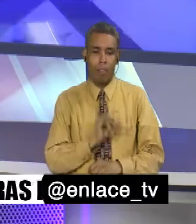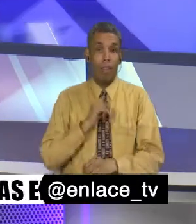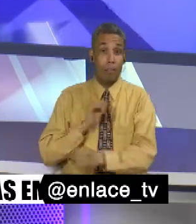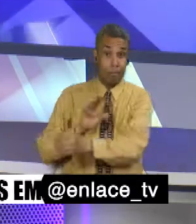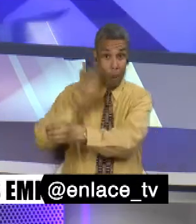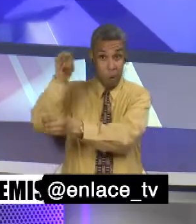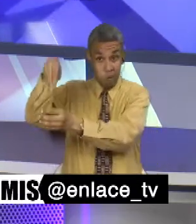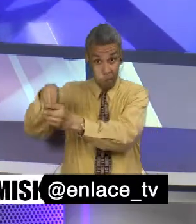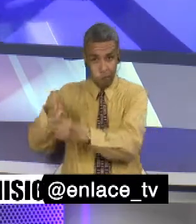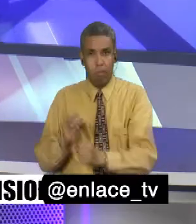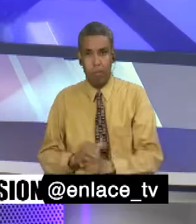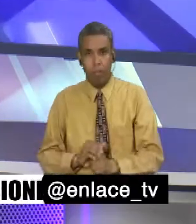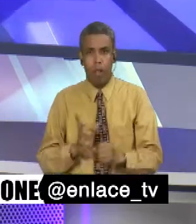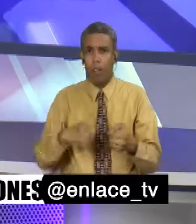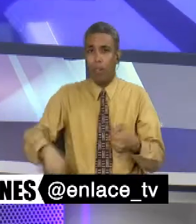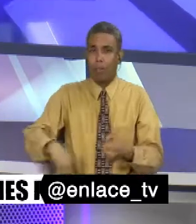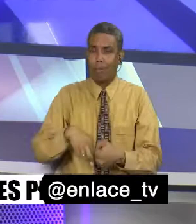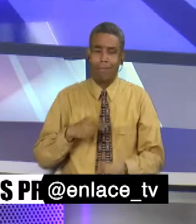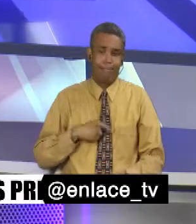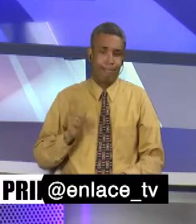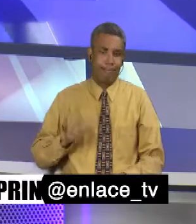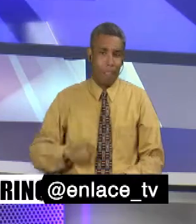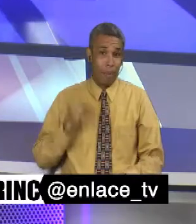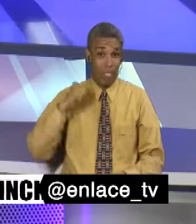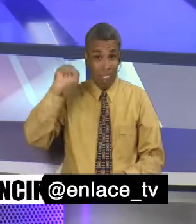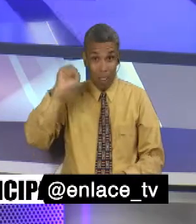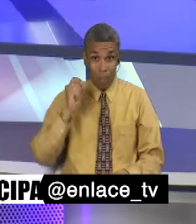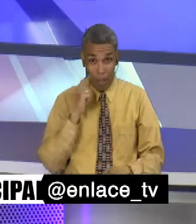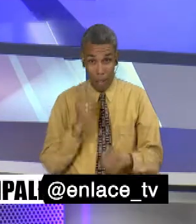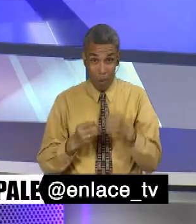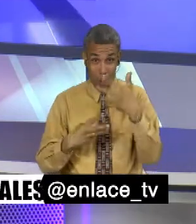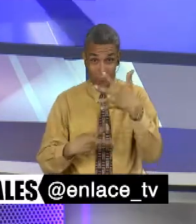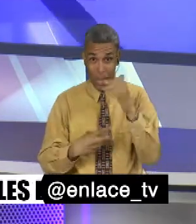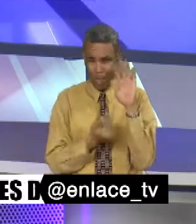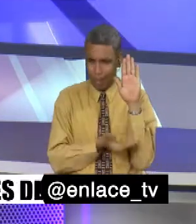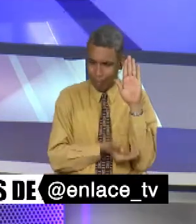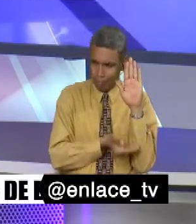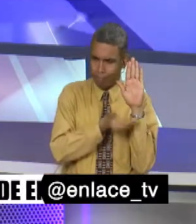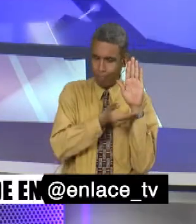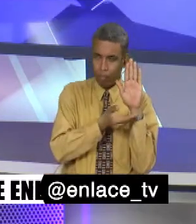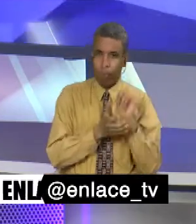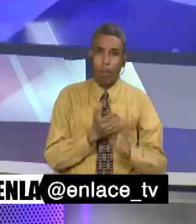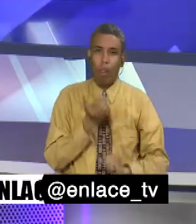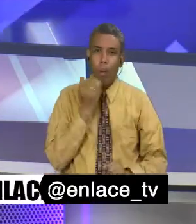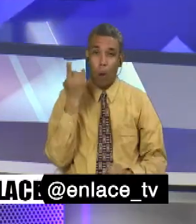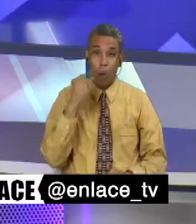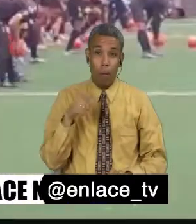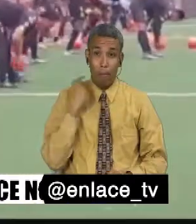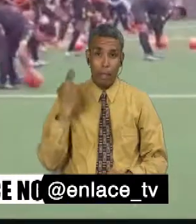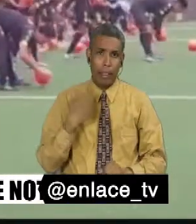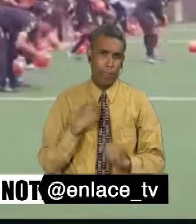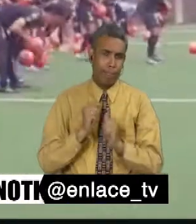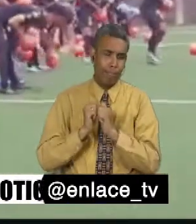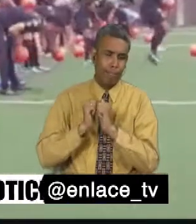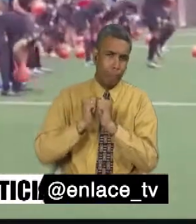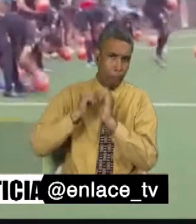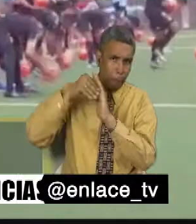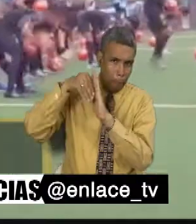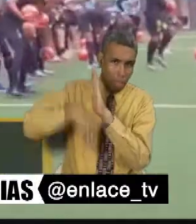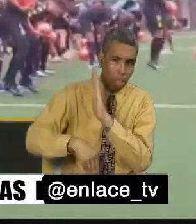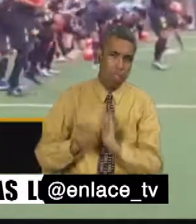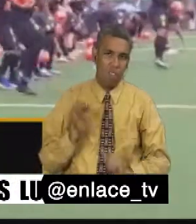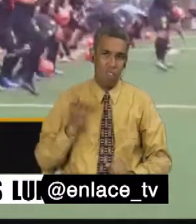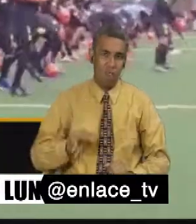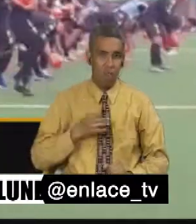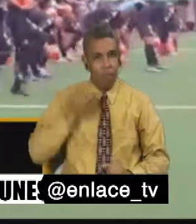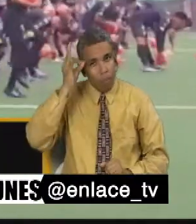máquina amarilla está en la obligación de ganar para avanzar en la final del fútbol profesional colombiano. El objetivo de